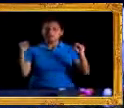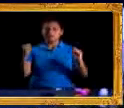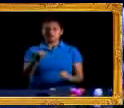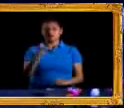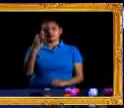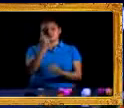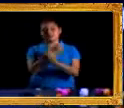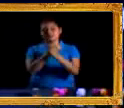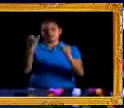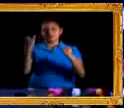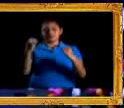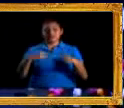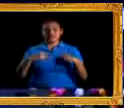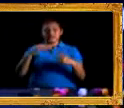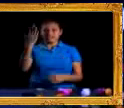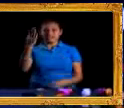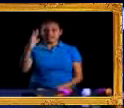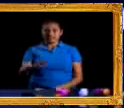mañana?